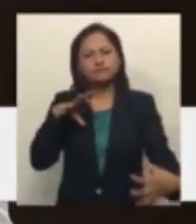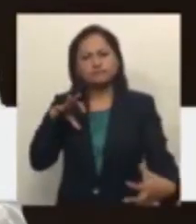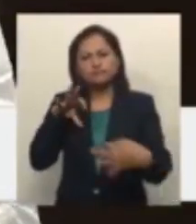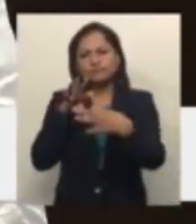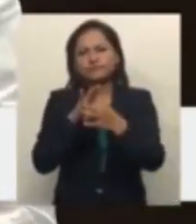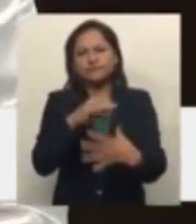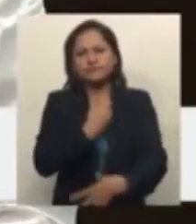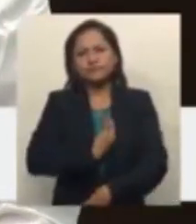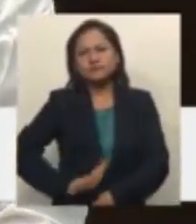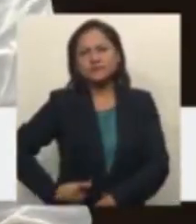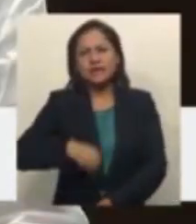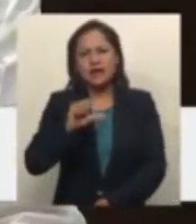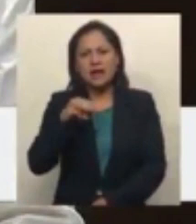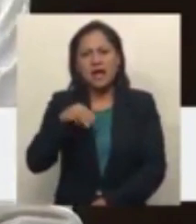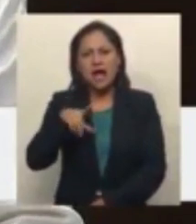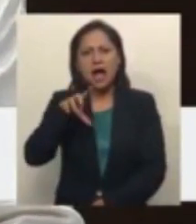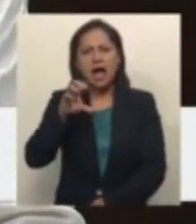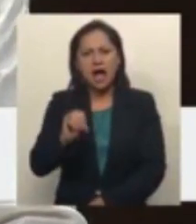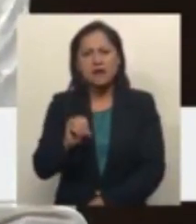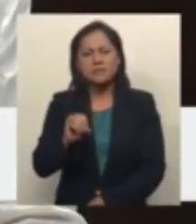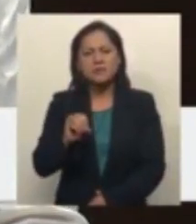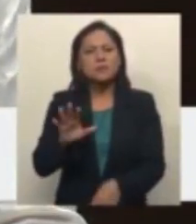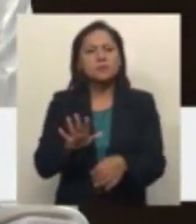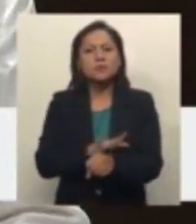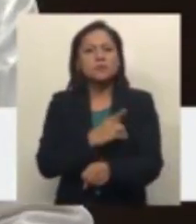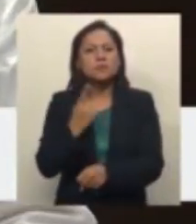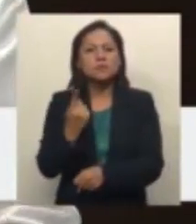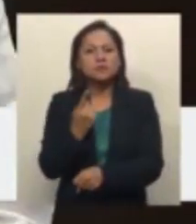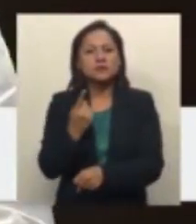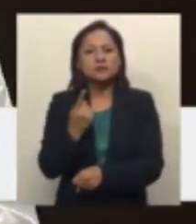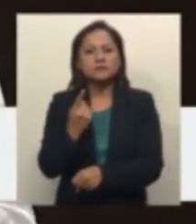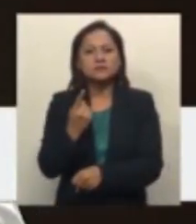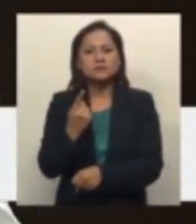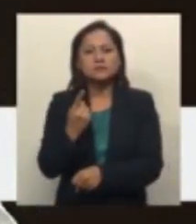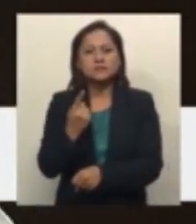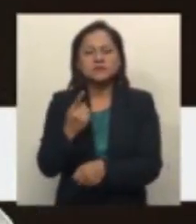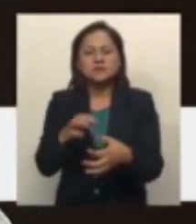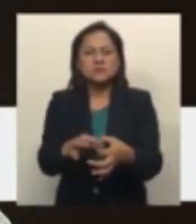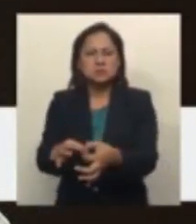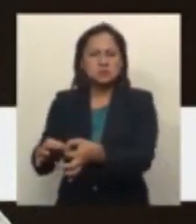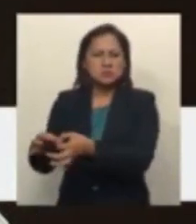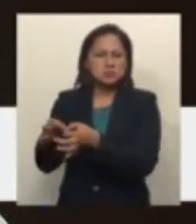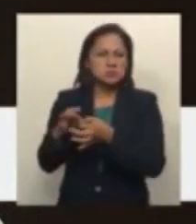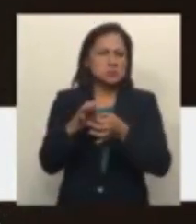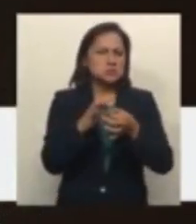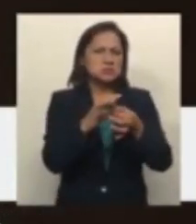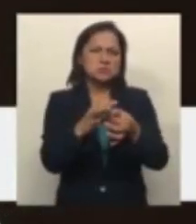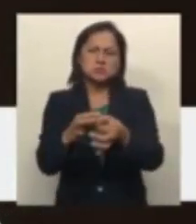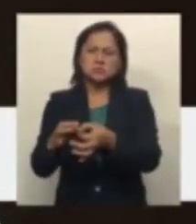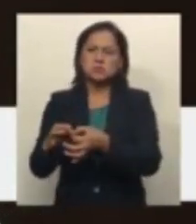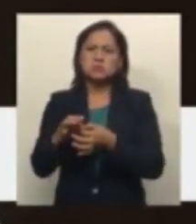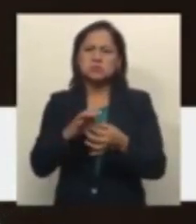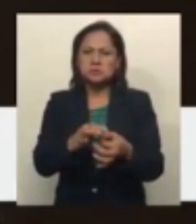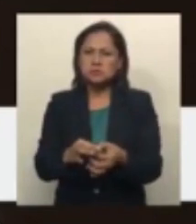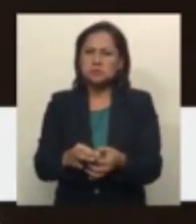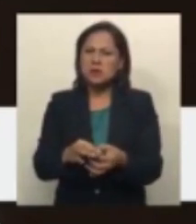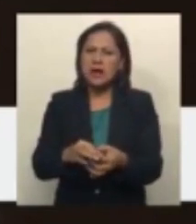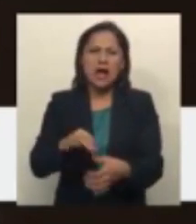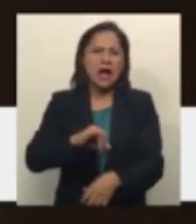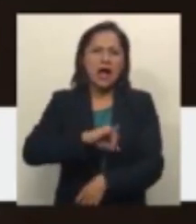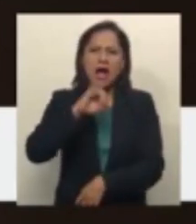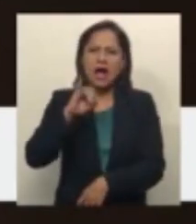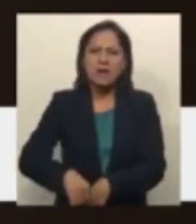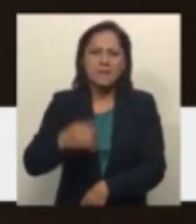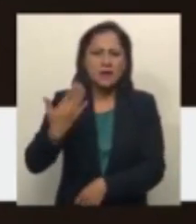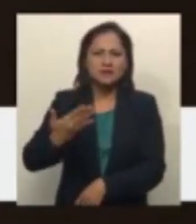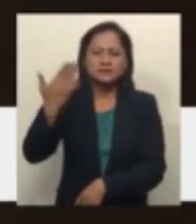Obrador, en una integración política sin igual en la historia moderna del país.